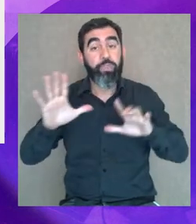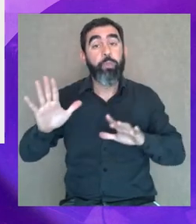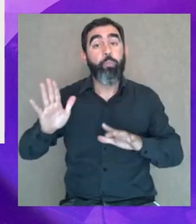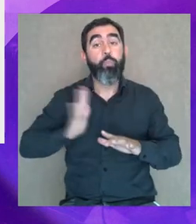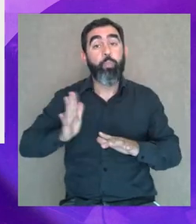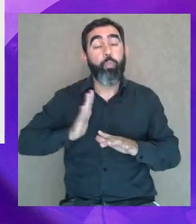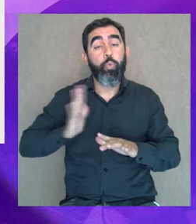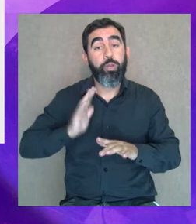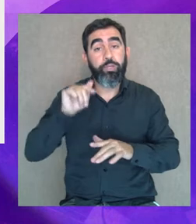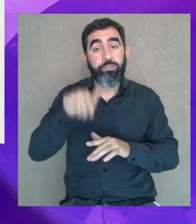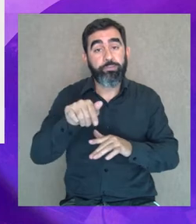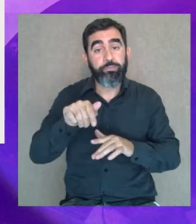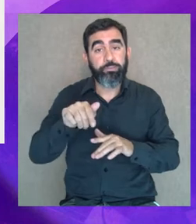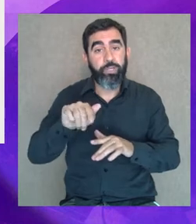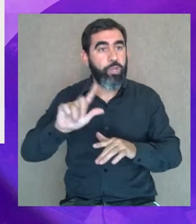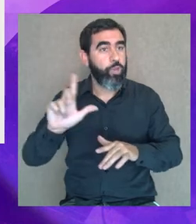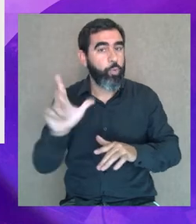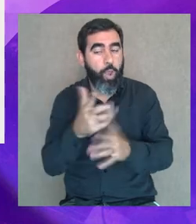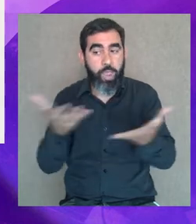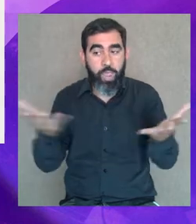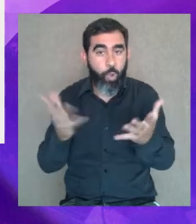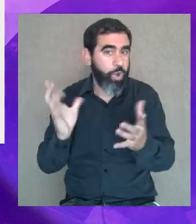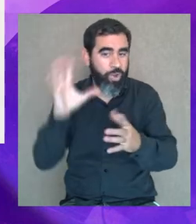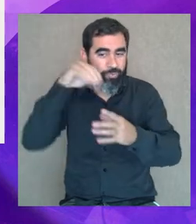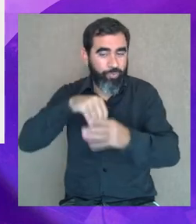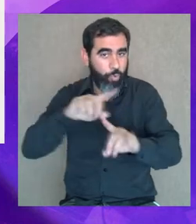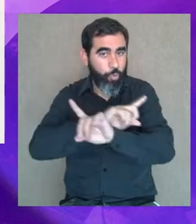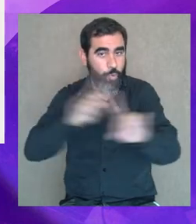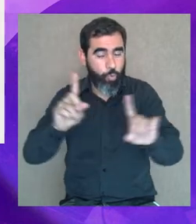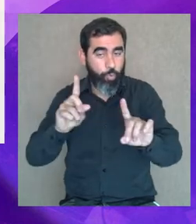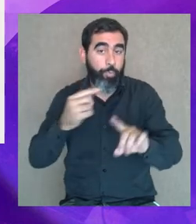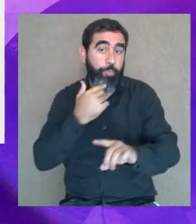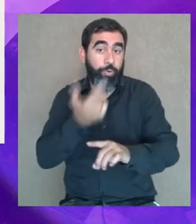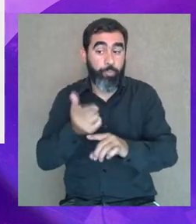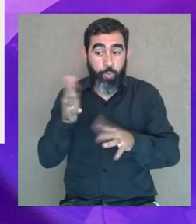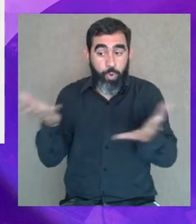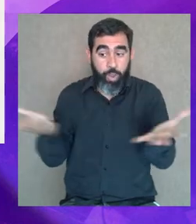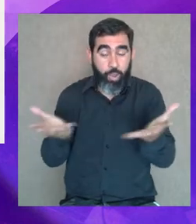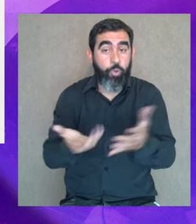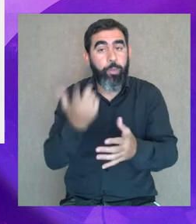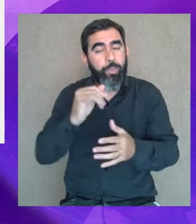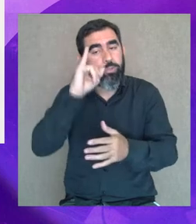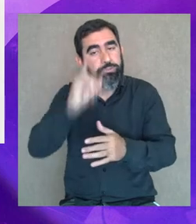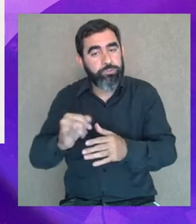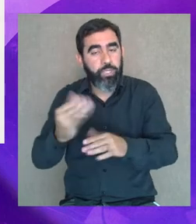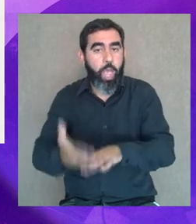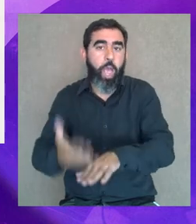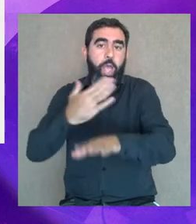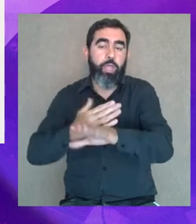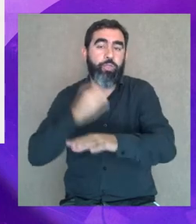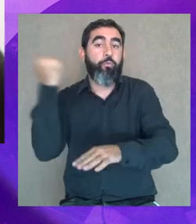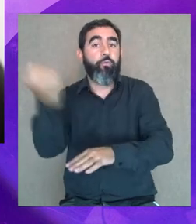mujeres que no están dentro de la práctica disciplinar como es esta pero sí que han sido